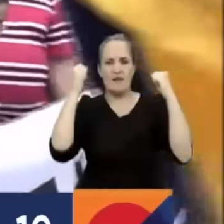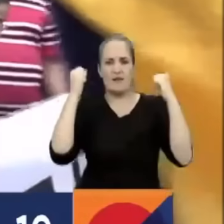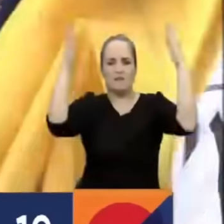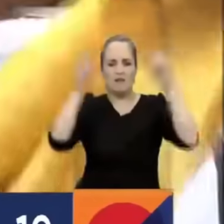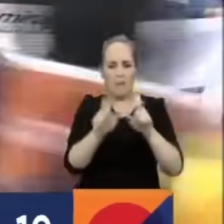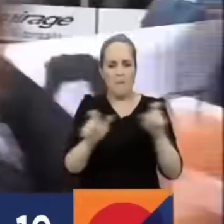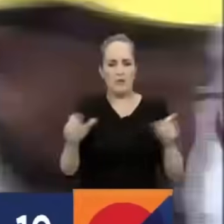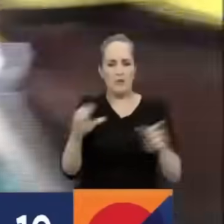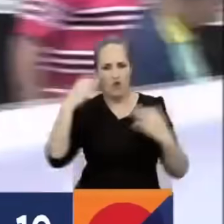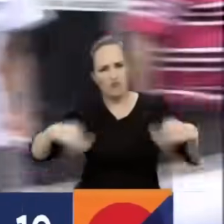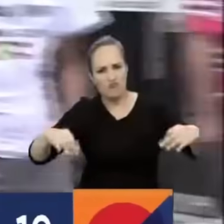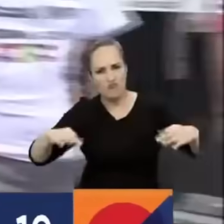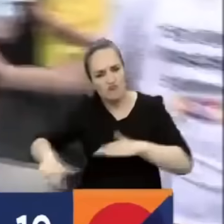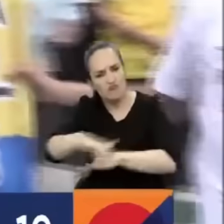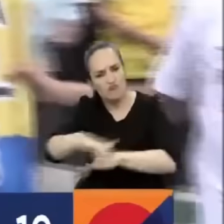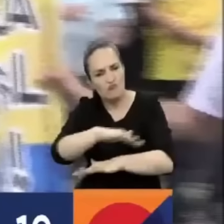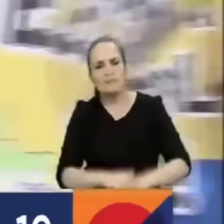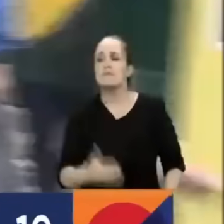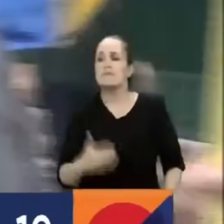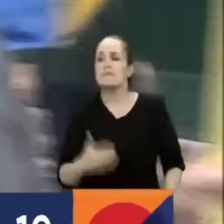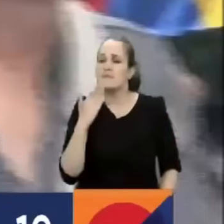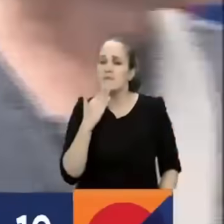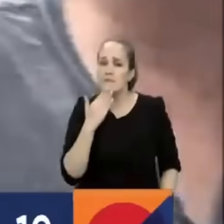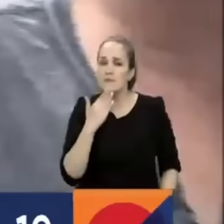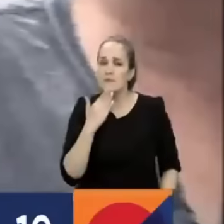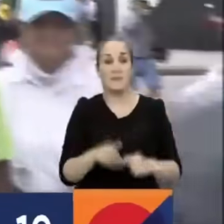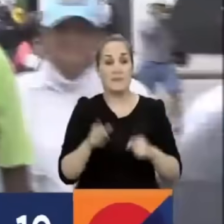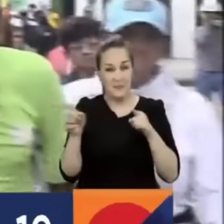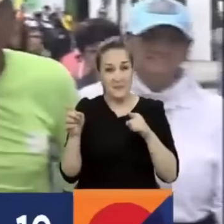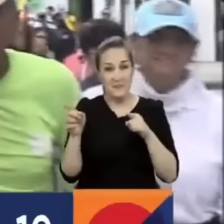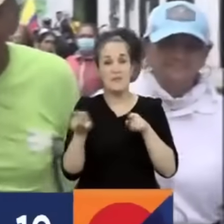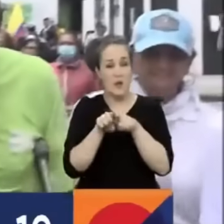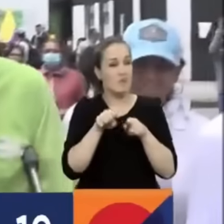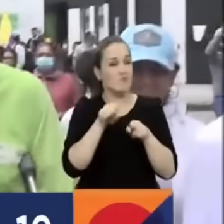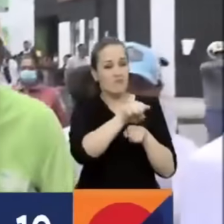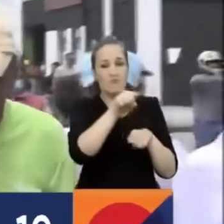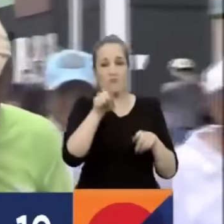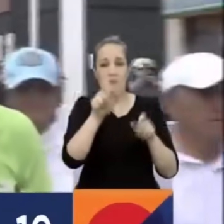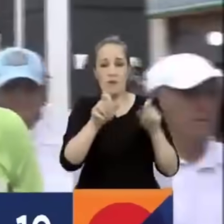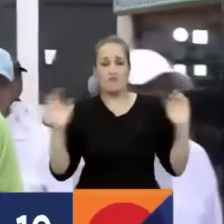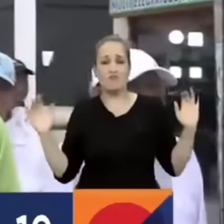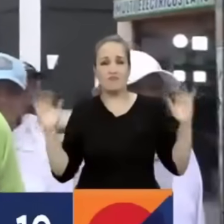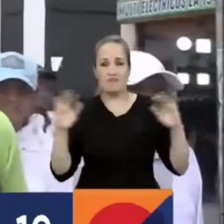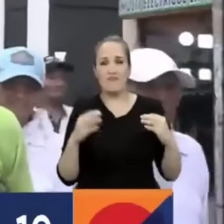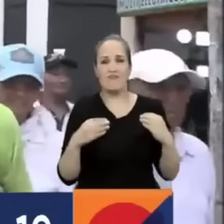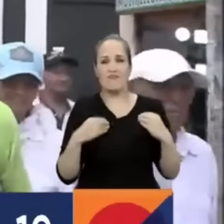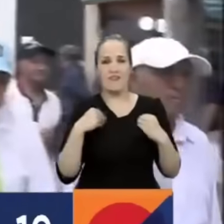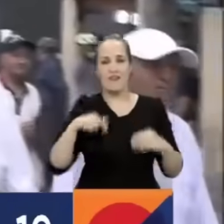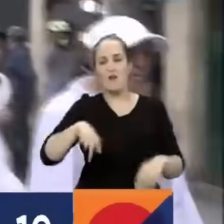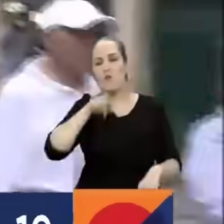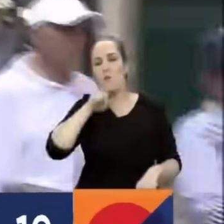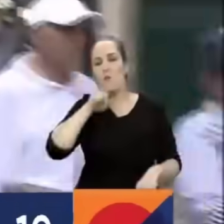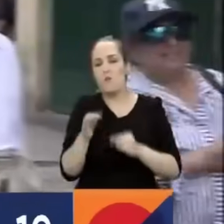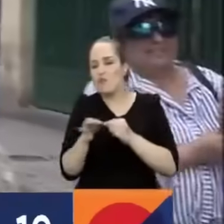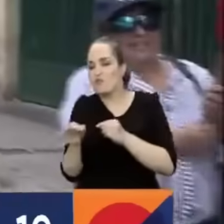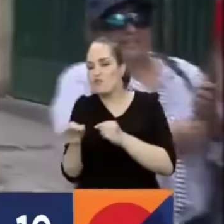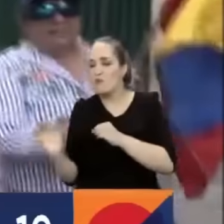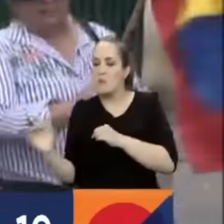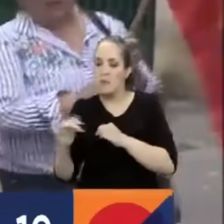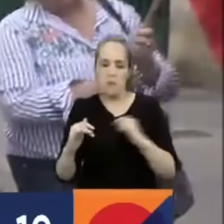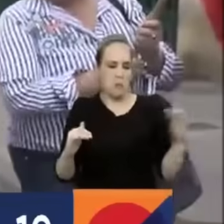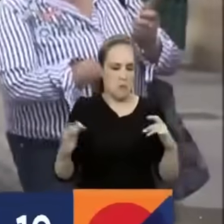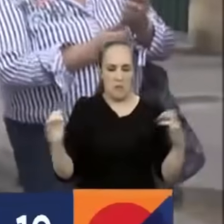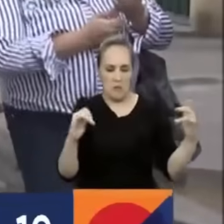pueblo colombiano! Muchas gracias. Pues así como él, cientos de personas, habitantes del área metropolitana de Bucaramanga y de los